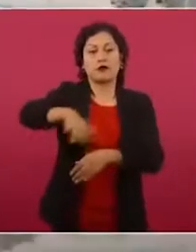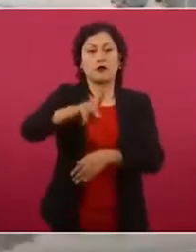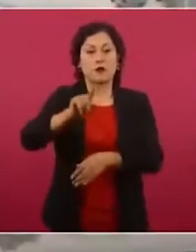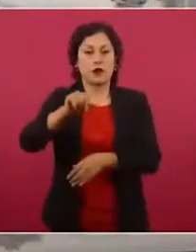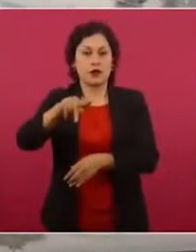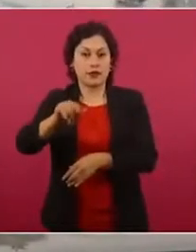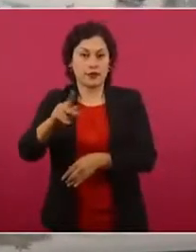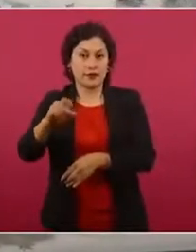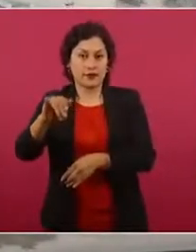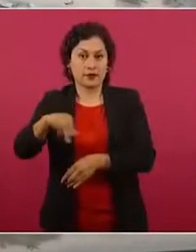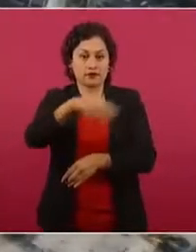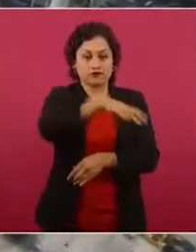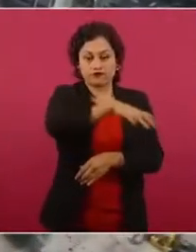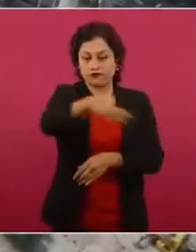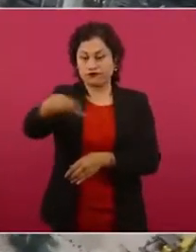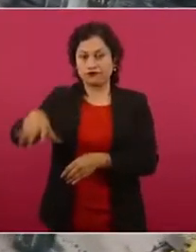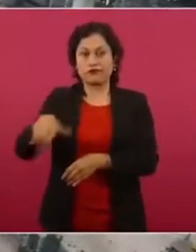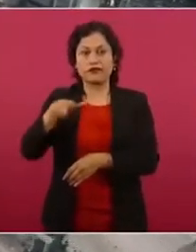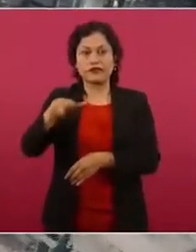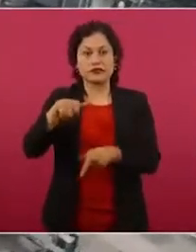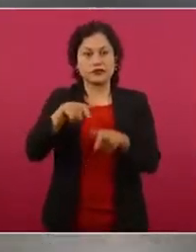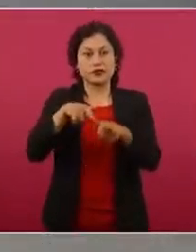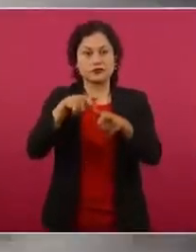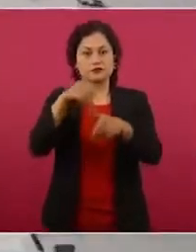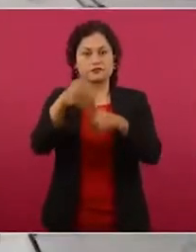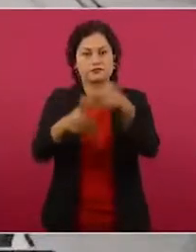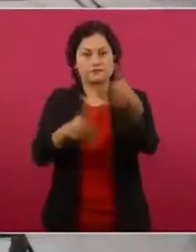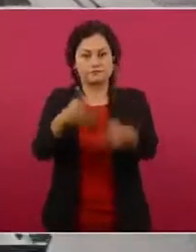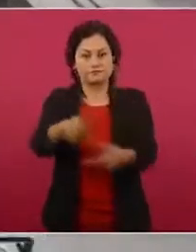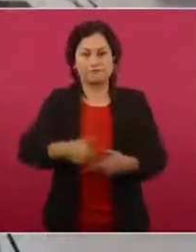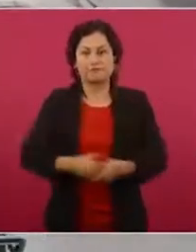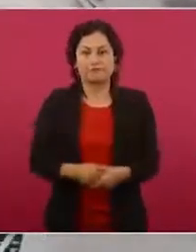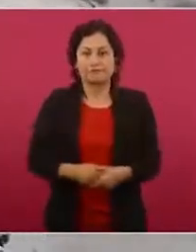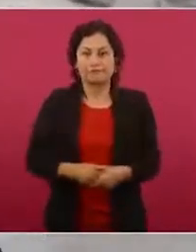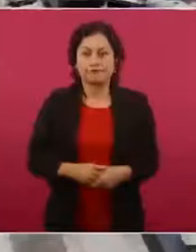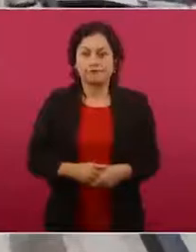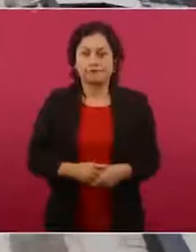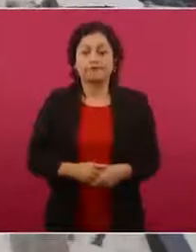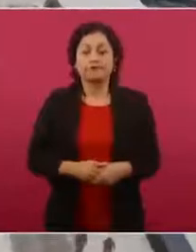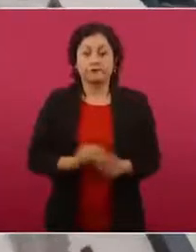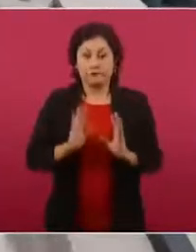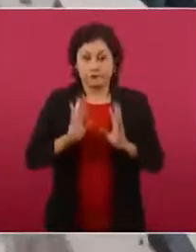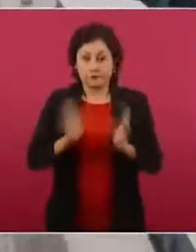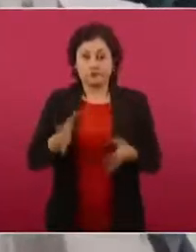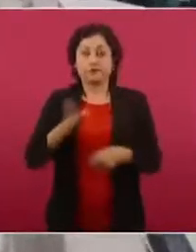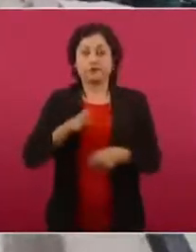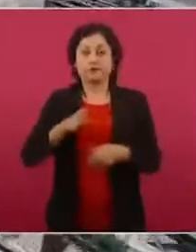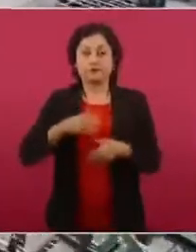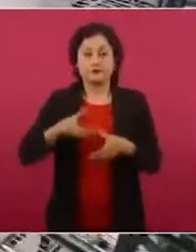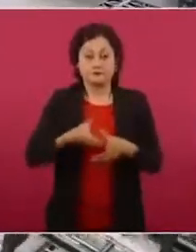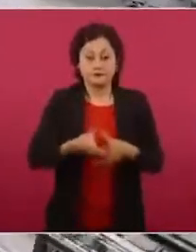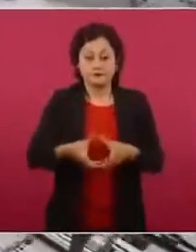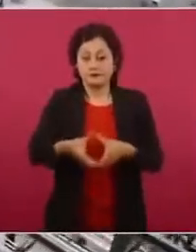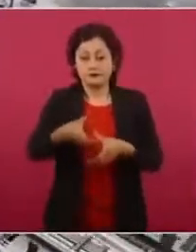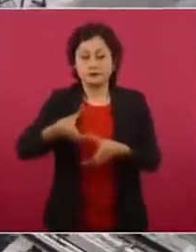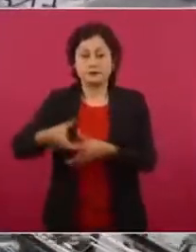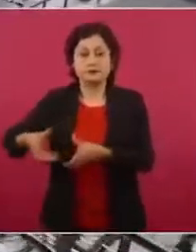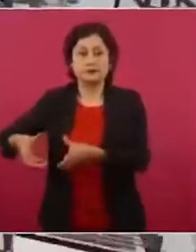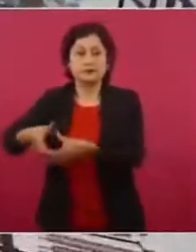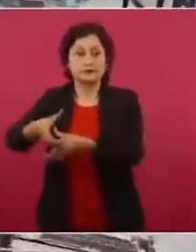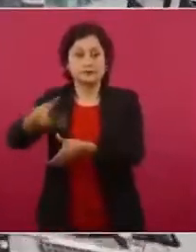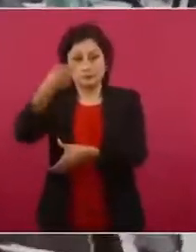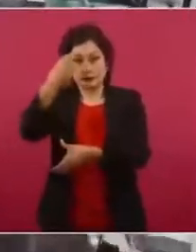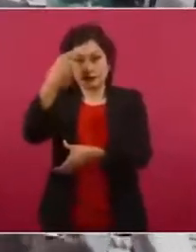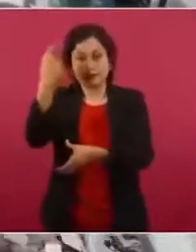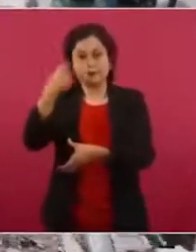de proceso avanzan en su etapa constructiva. El trabajo se ha acelerado en la colocación de tubería en los racks de integración para llevar a cabo